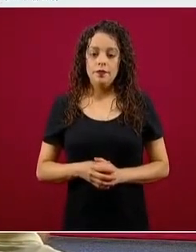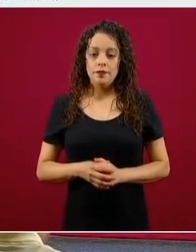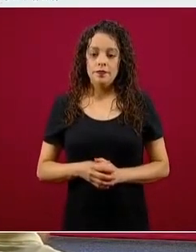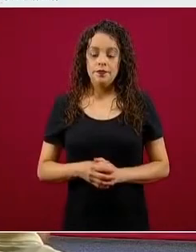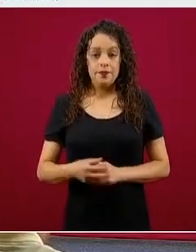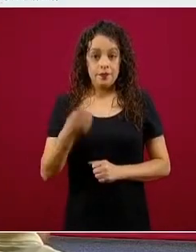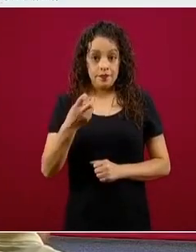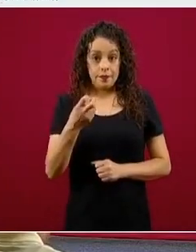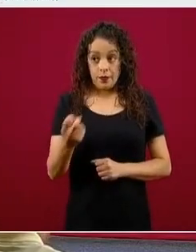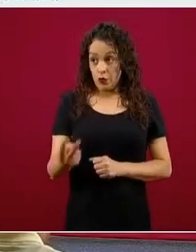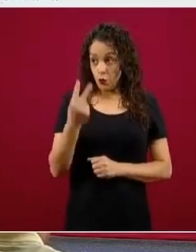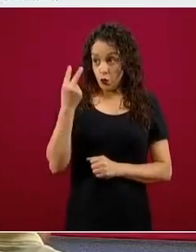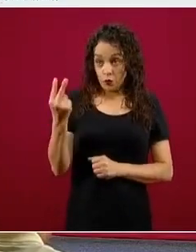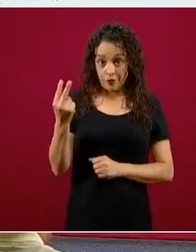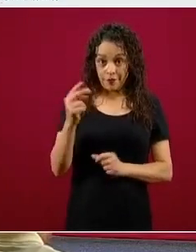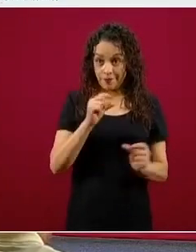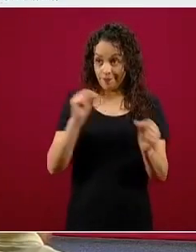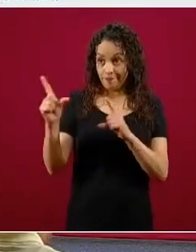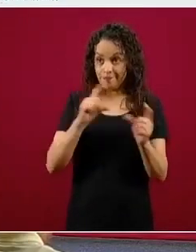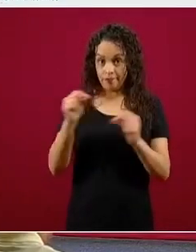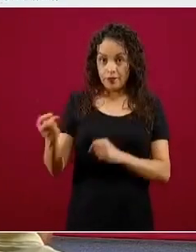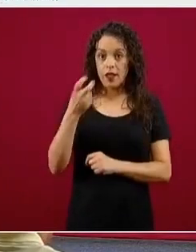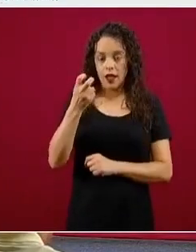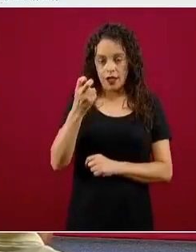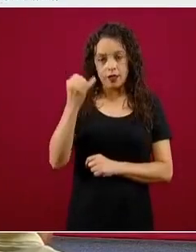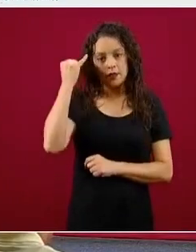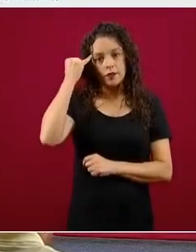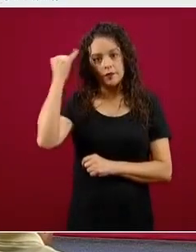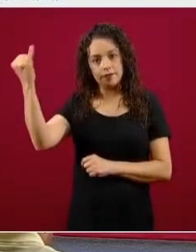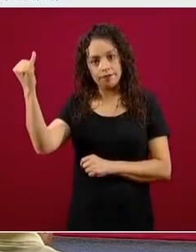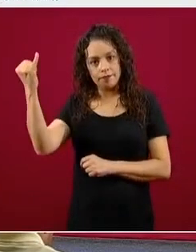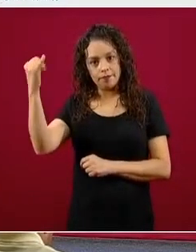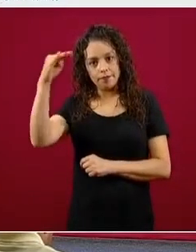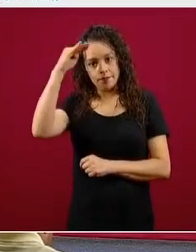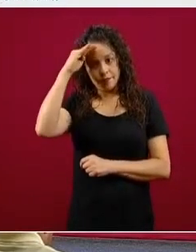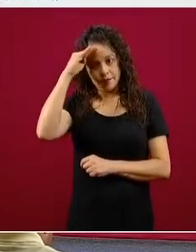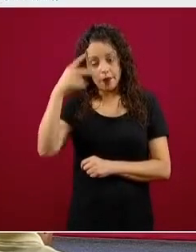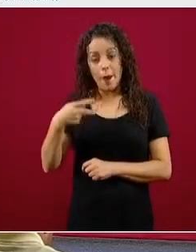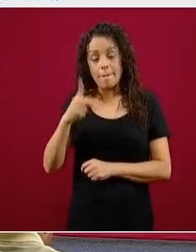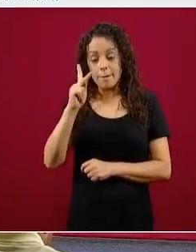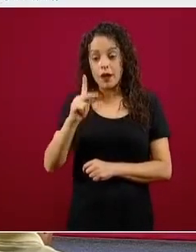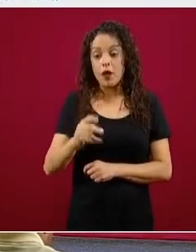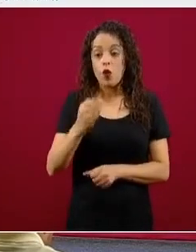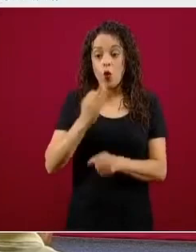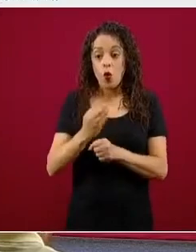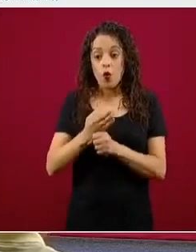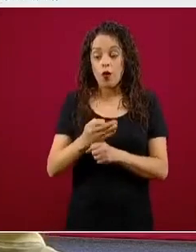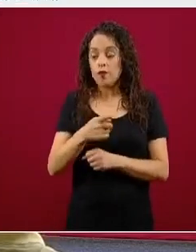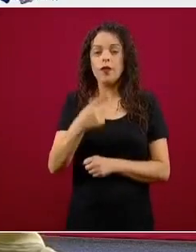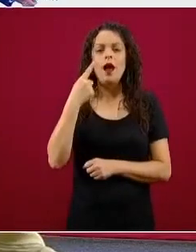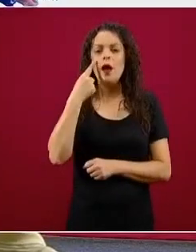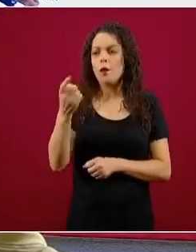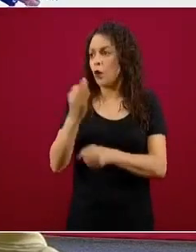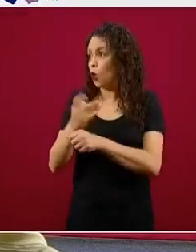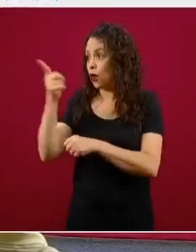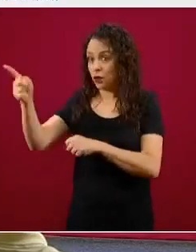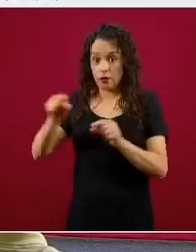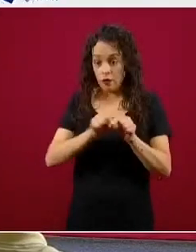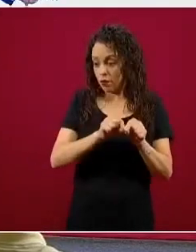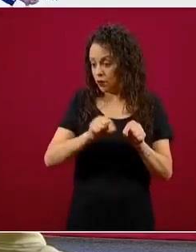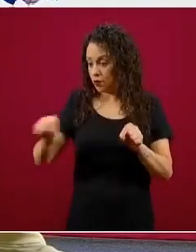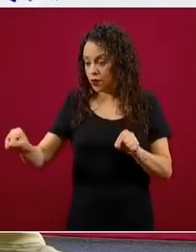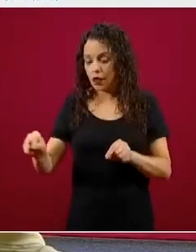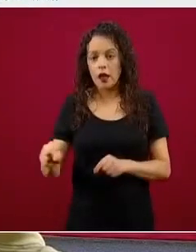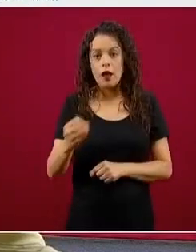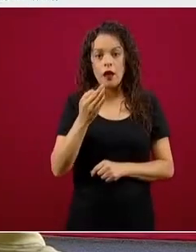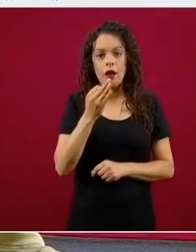Estas dos son las proyecciones. Veamos ahora lo que hasta la fecha actual, noten que aquí la fecha se extiende hasta